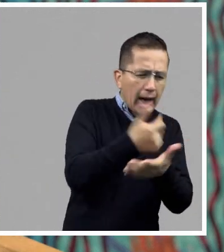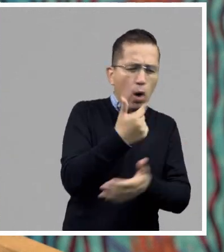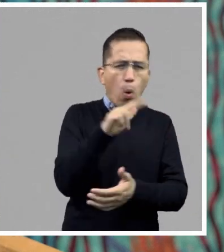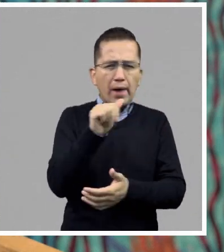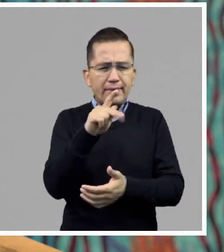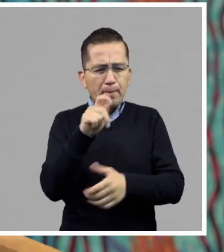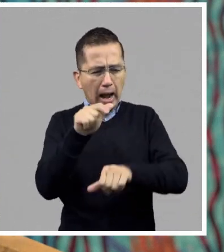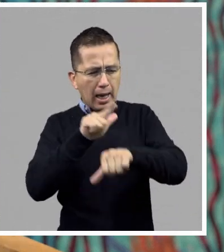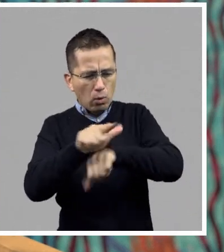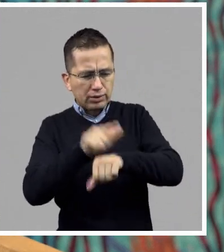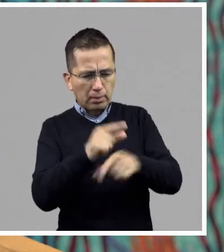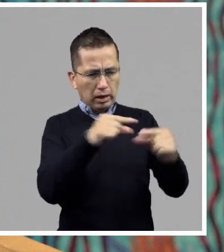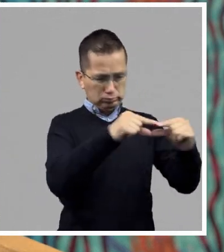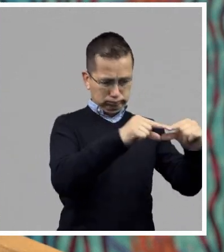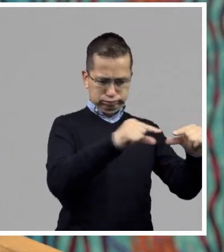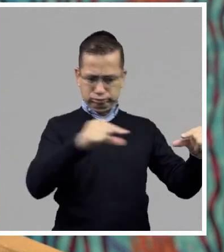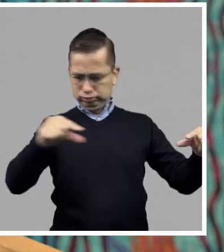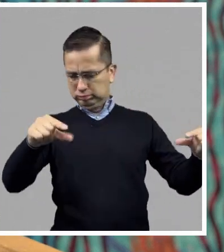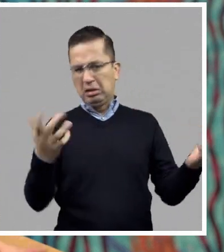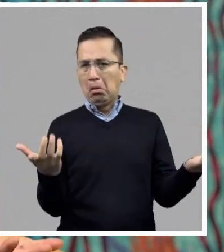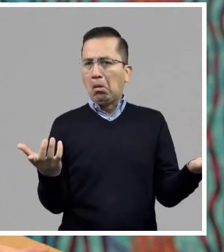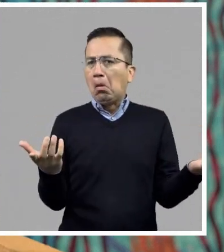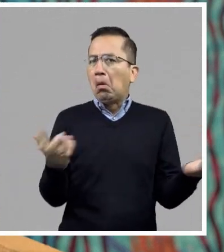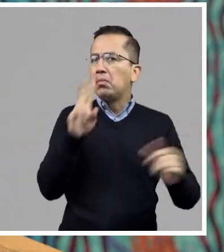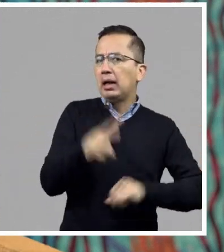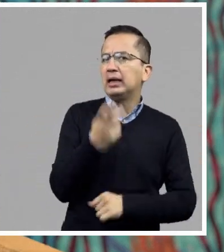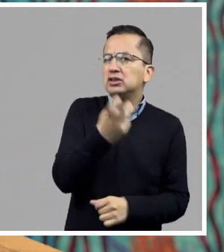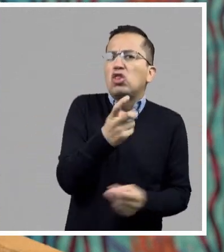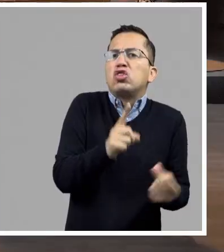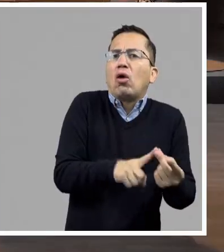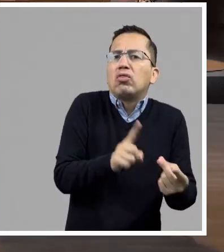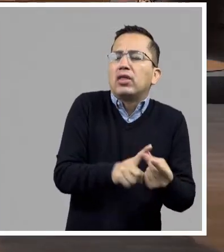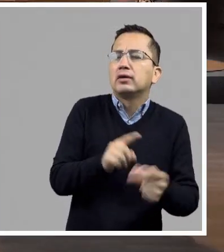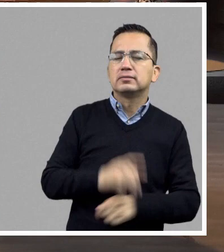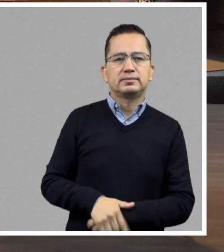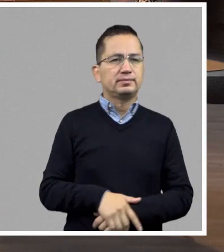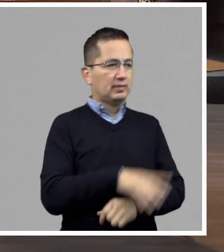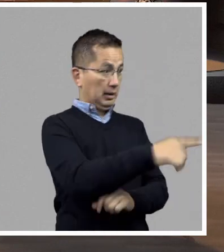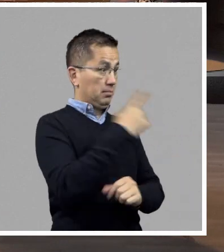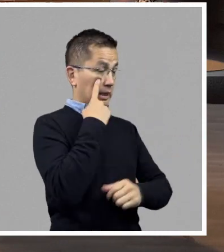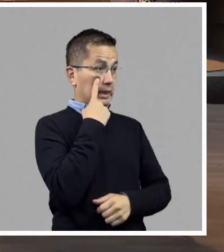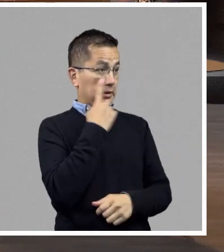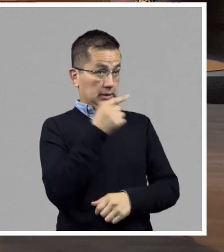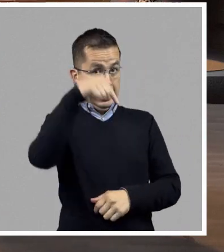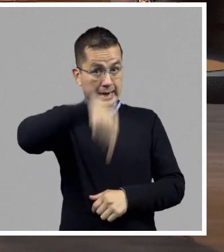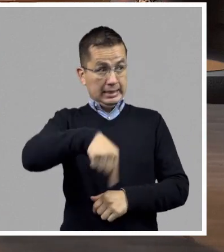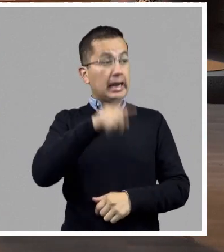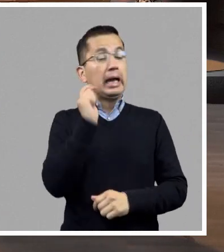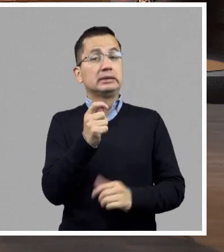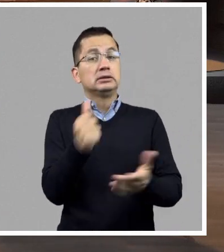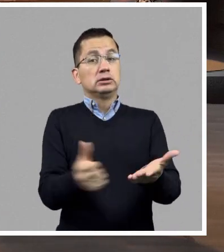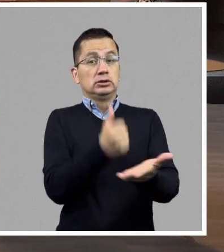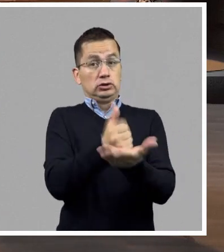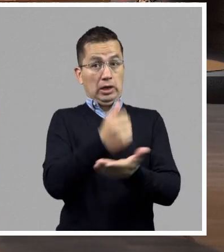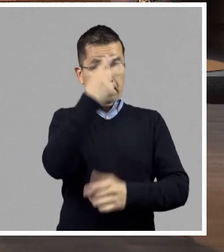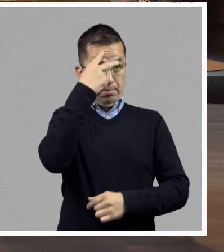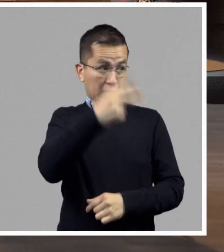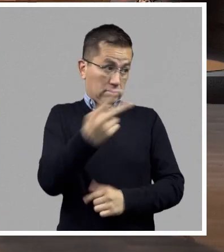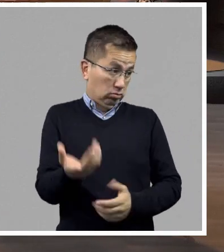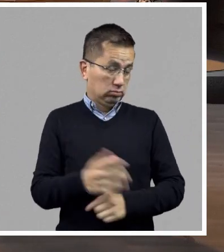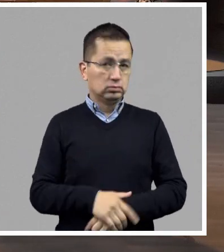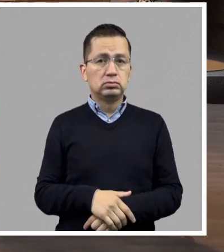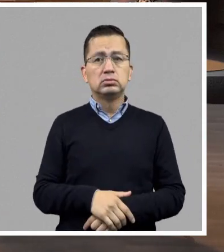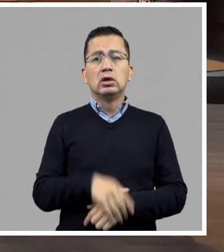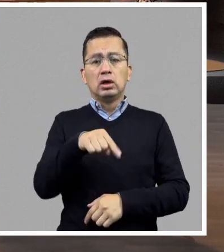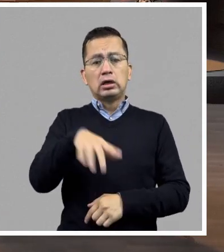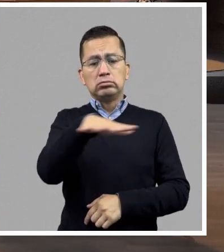pues abarca casi no sé una territorio que parte de eso es la ciudad aquí estamos en Ciudad de México verdad Entonces cuando